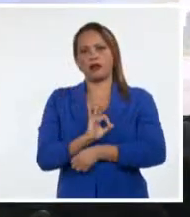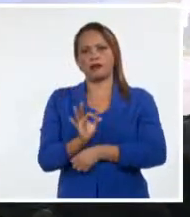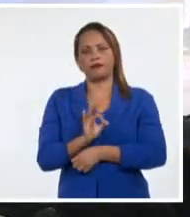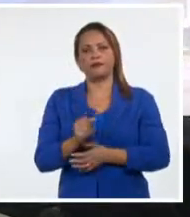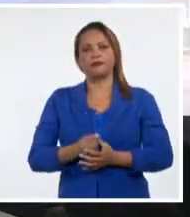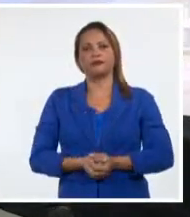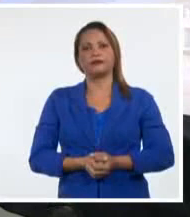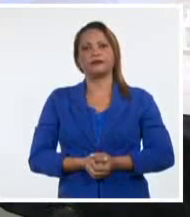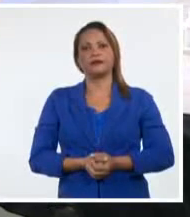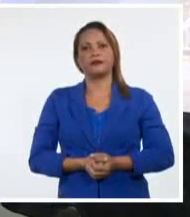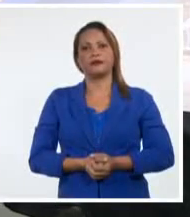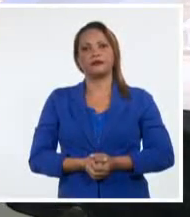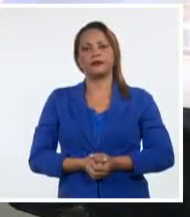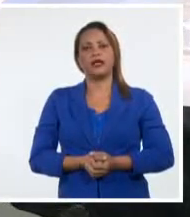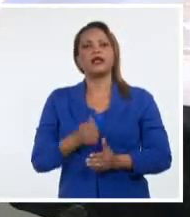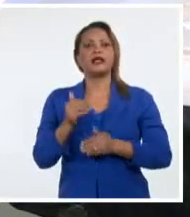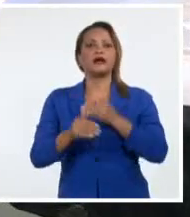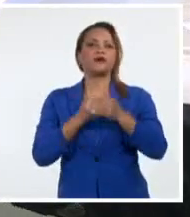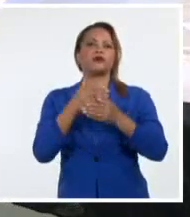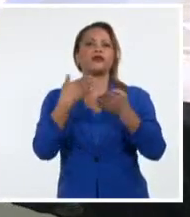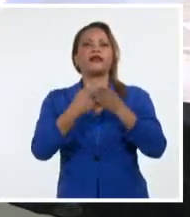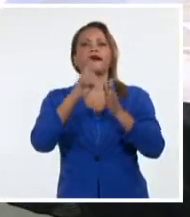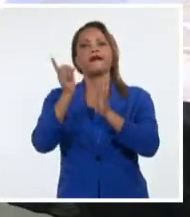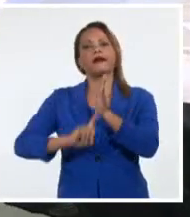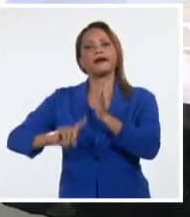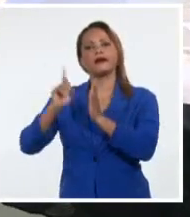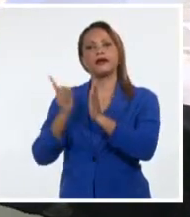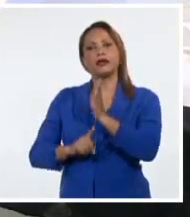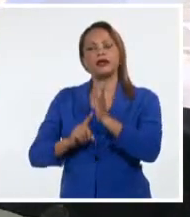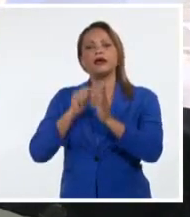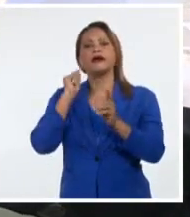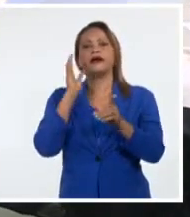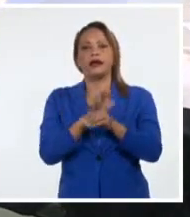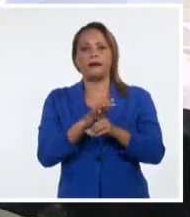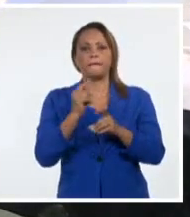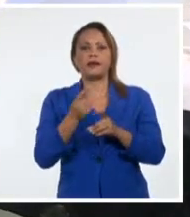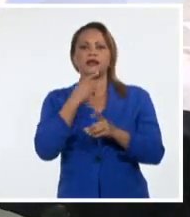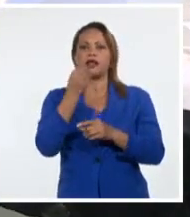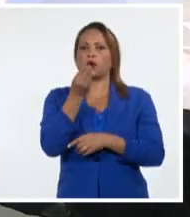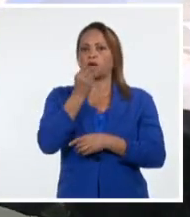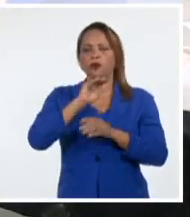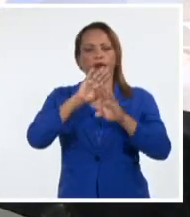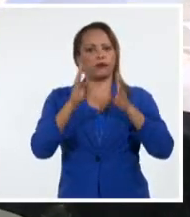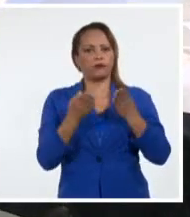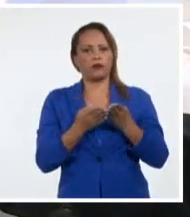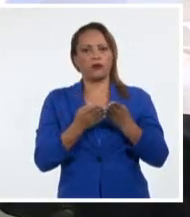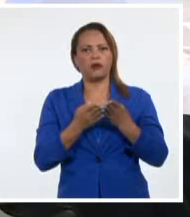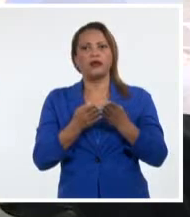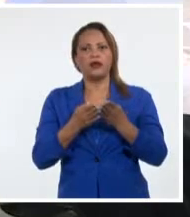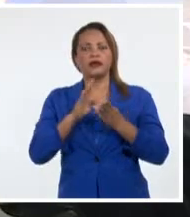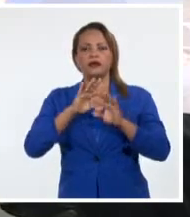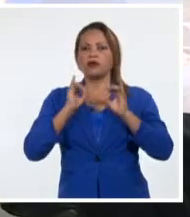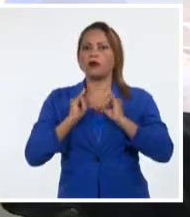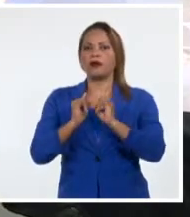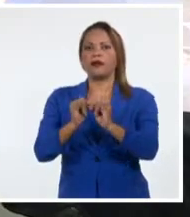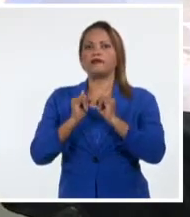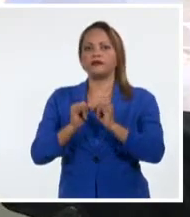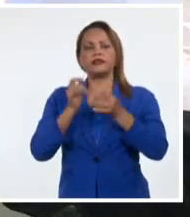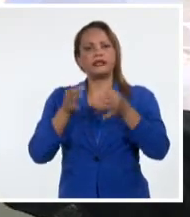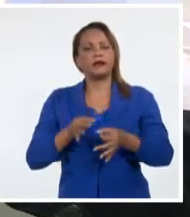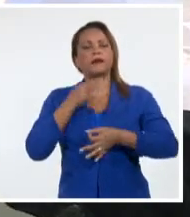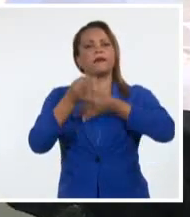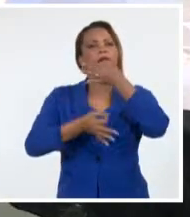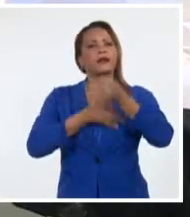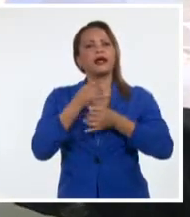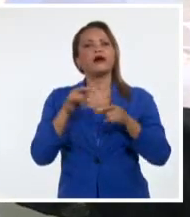generación, la producción de energía va de la generación hasta los consumidores, y pasa por las redes eléctricas, que hemos dicho, casi siempre hemos dicho, que son